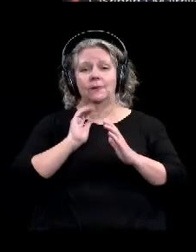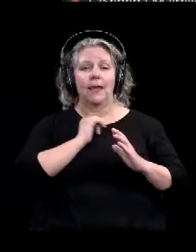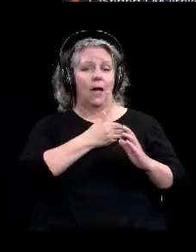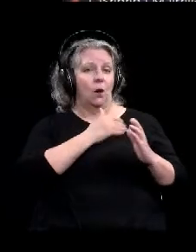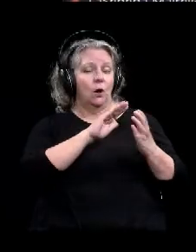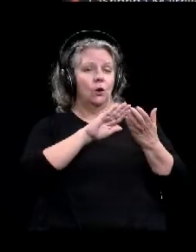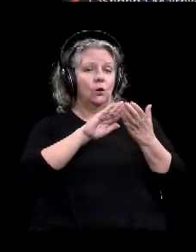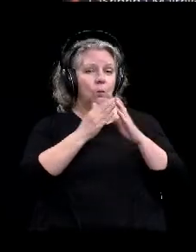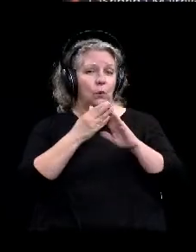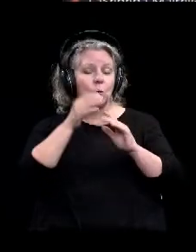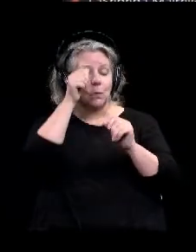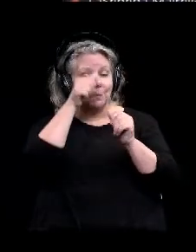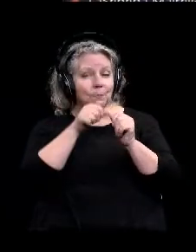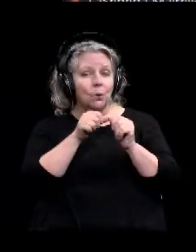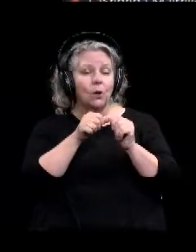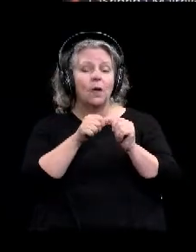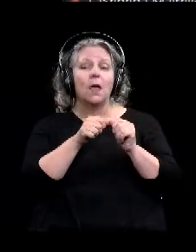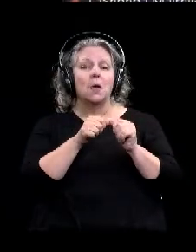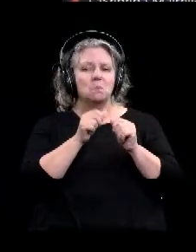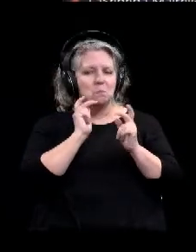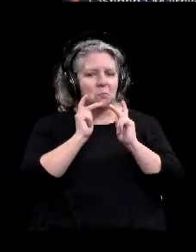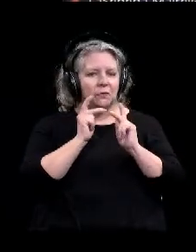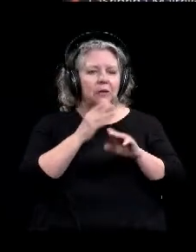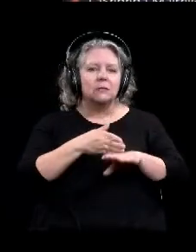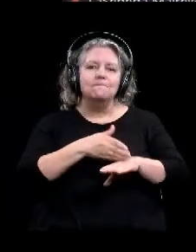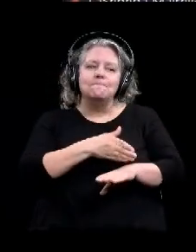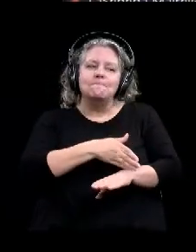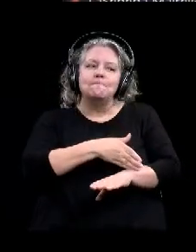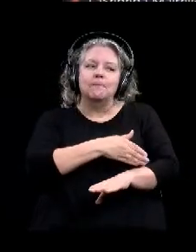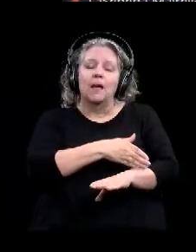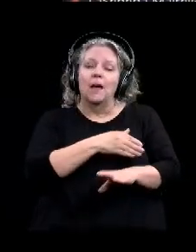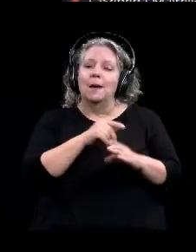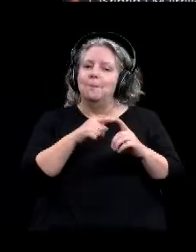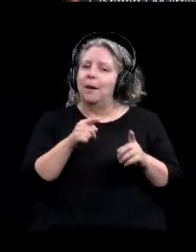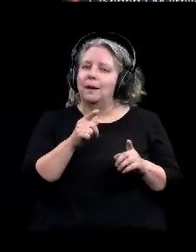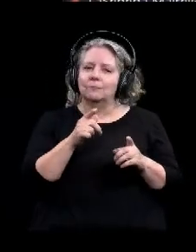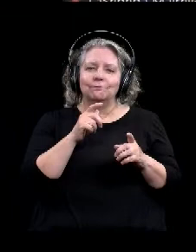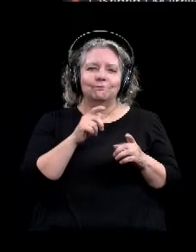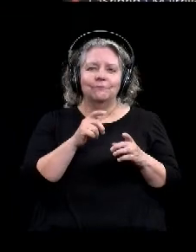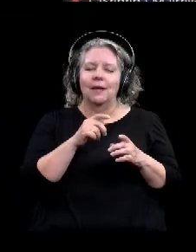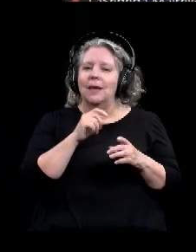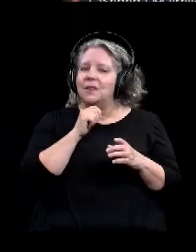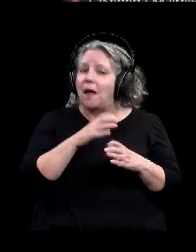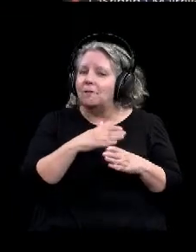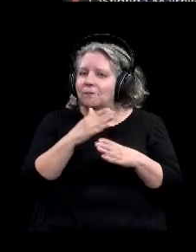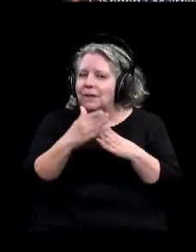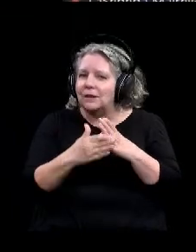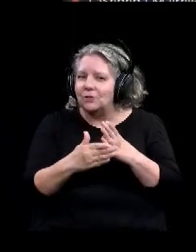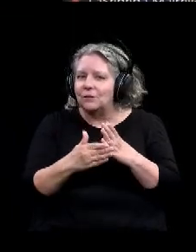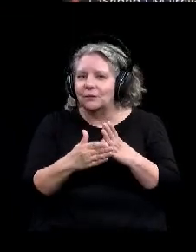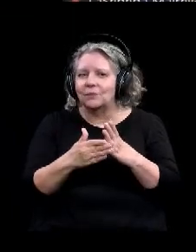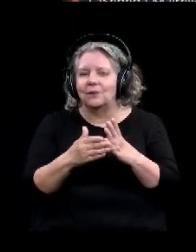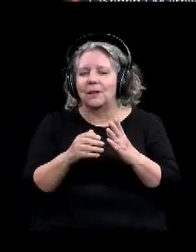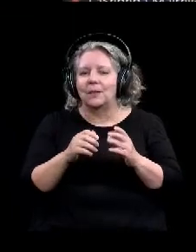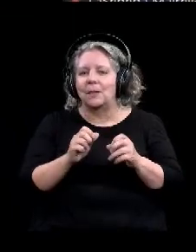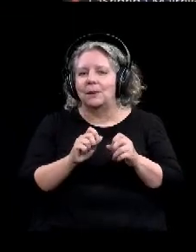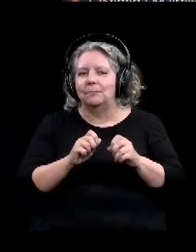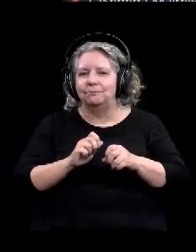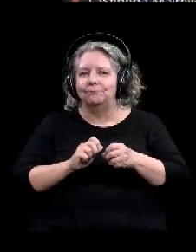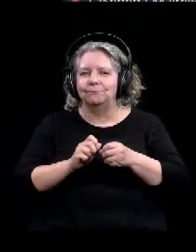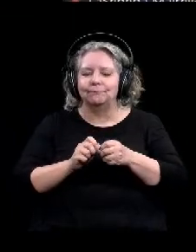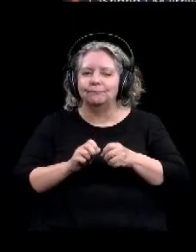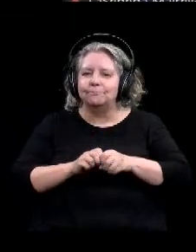bien no estamos afuera de peligro podemos hacer optimismo si tenemos que practicar la salud y